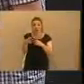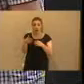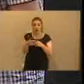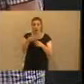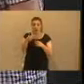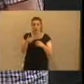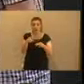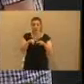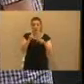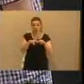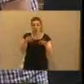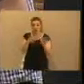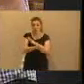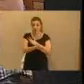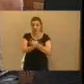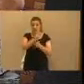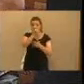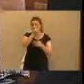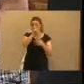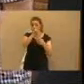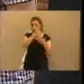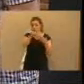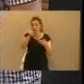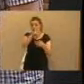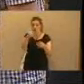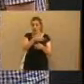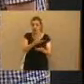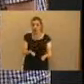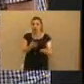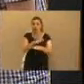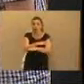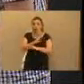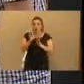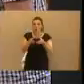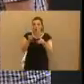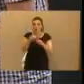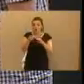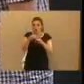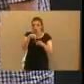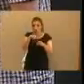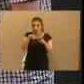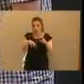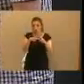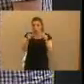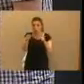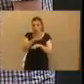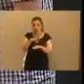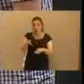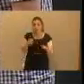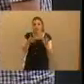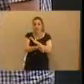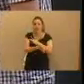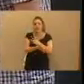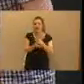de 8.771.000 euros. Es decir, el partido que gobierna Asturias debe a las entidades financieras más